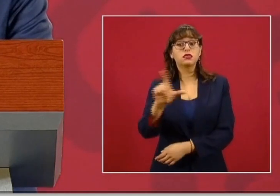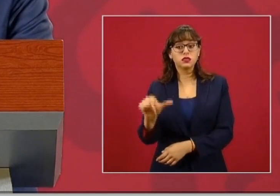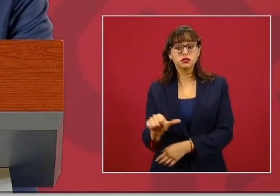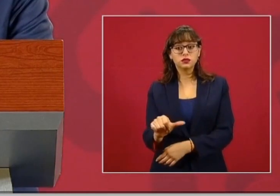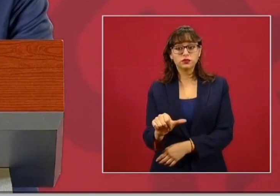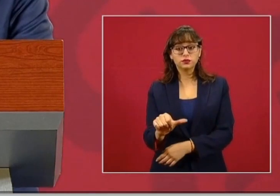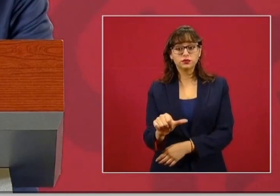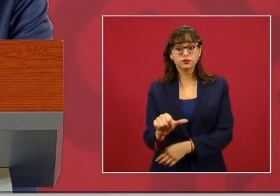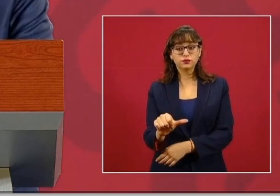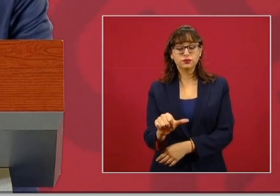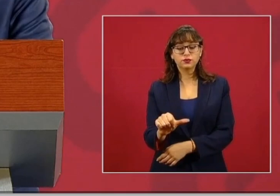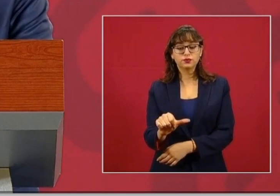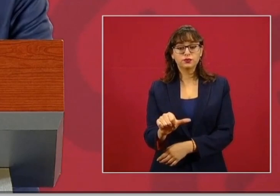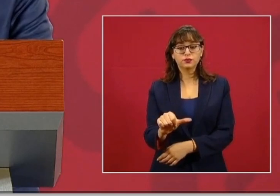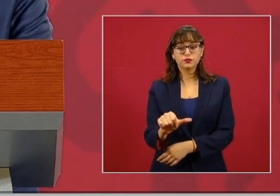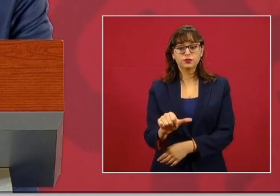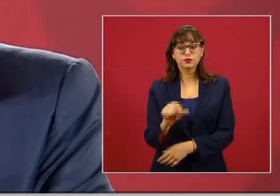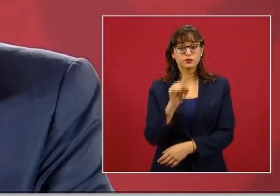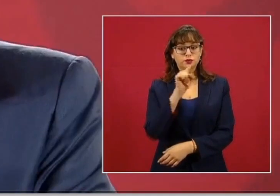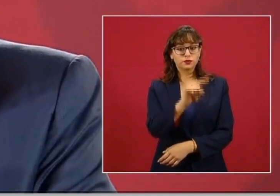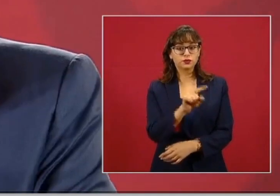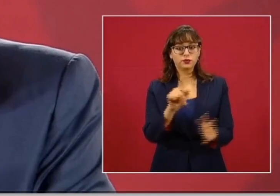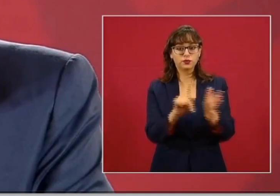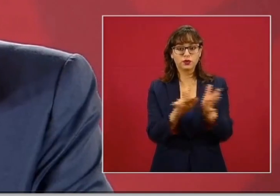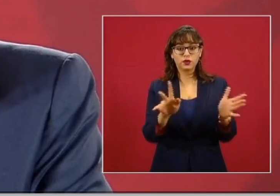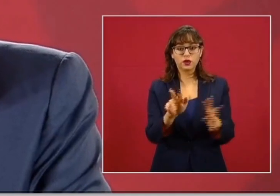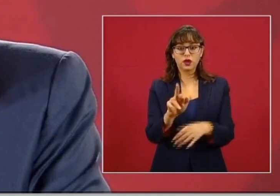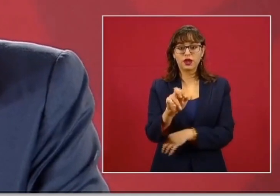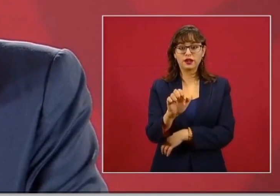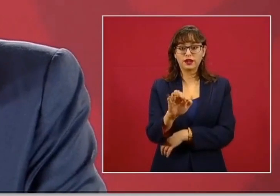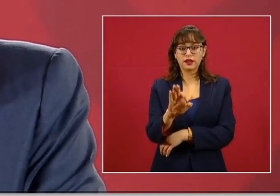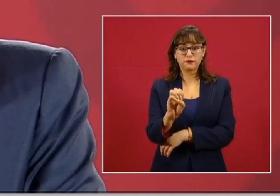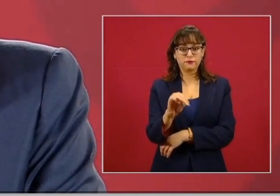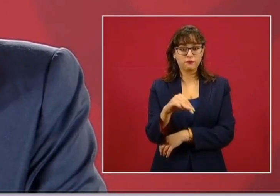se anunciaban, dice: no tengo ningún cliente en la cárcel,